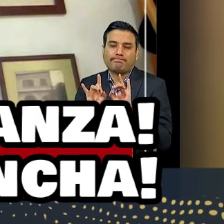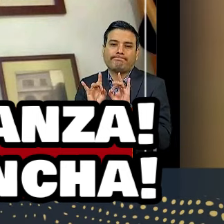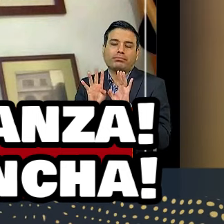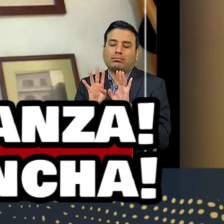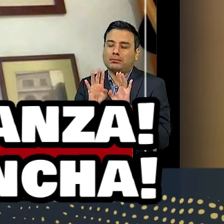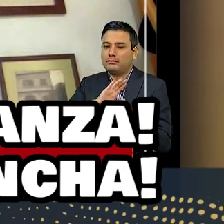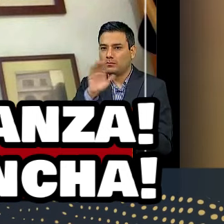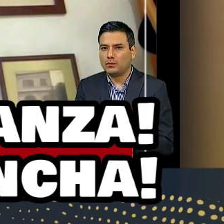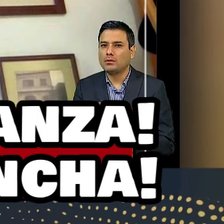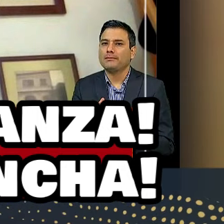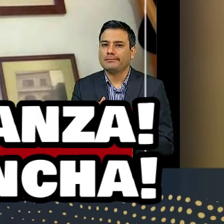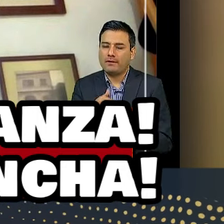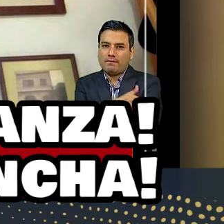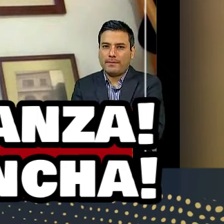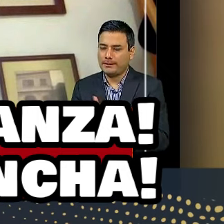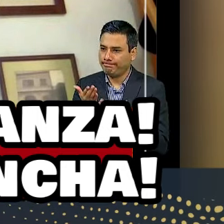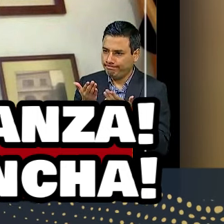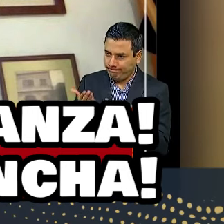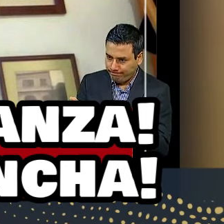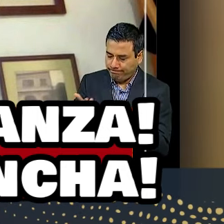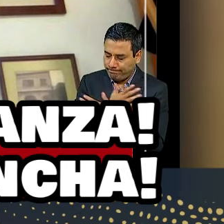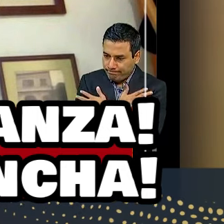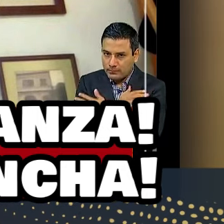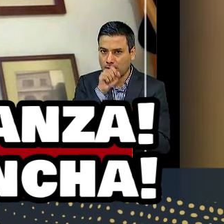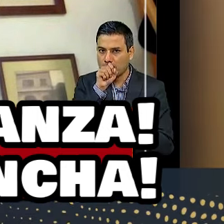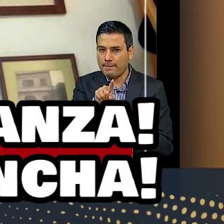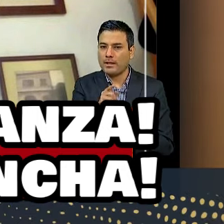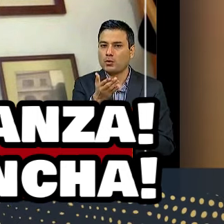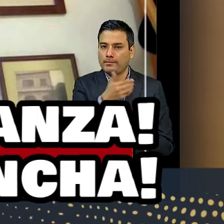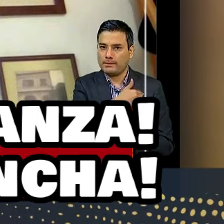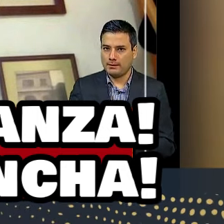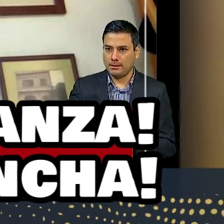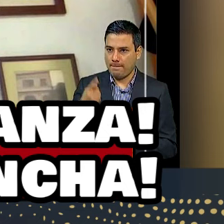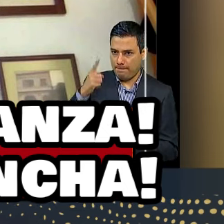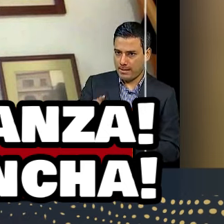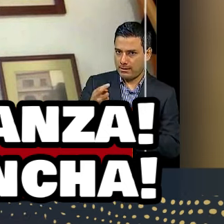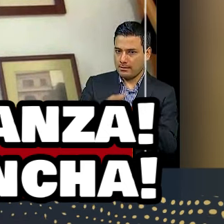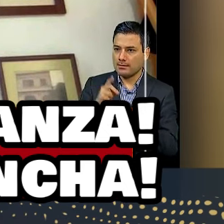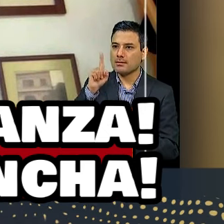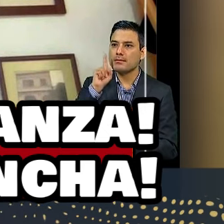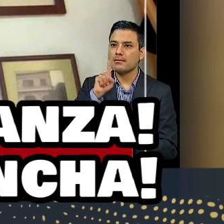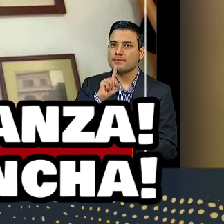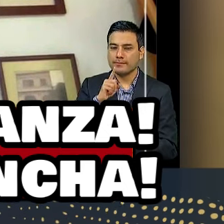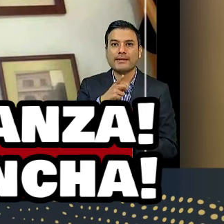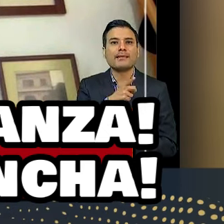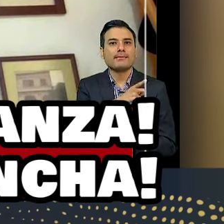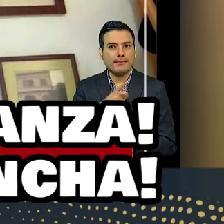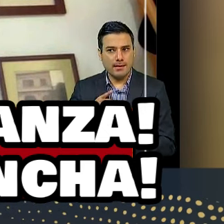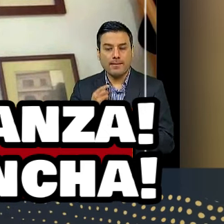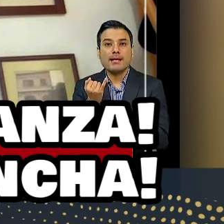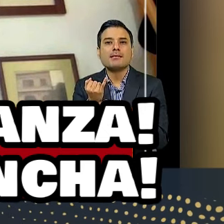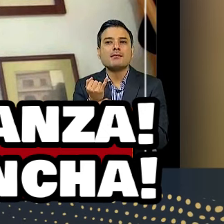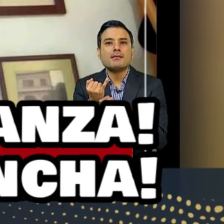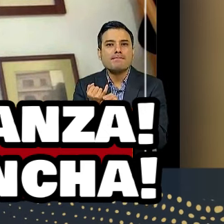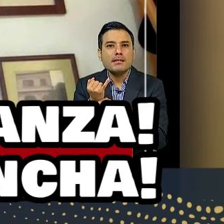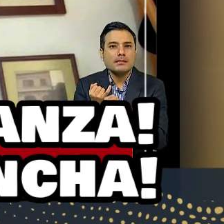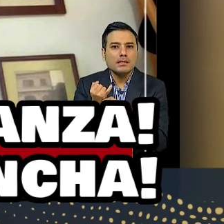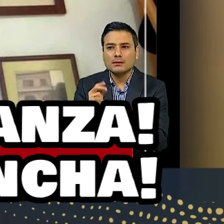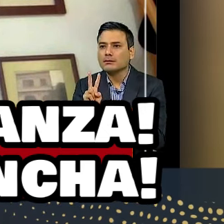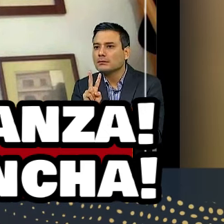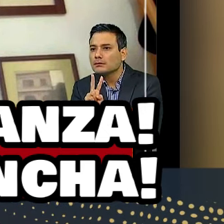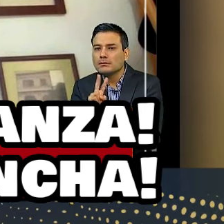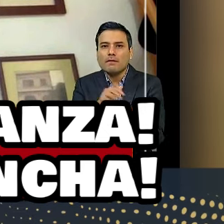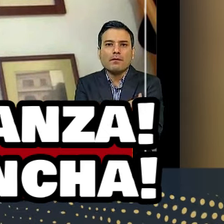condolencias yo le pido a la presidenta que dé las instrucciones a la secretaria ejecutiva para tener la certeza de la el seguimiento de las investigaciones y la protección a su